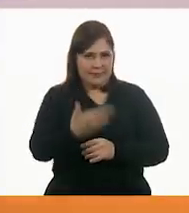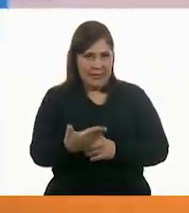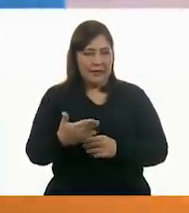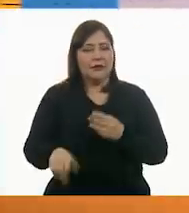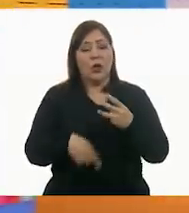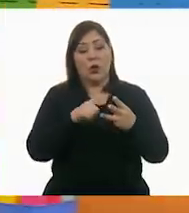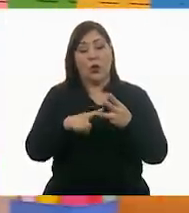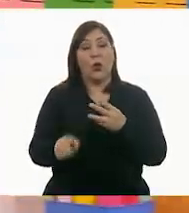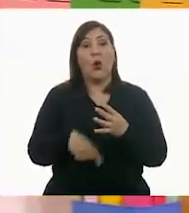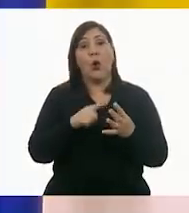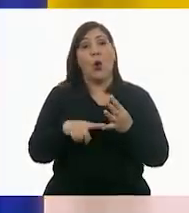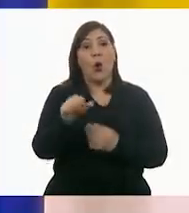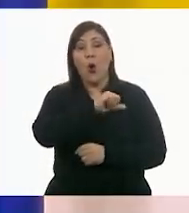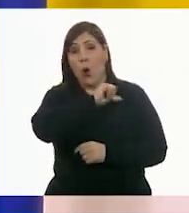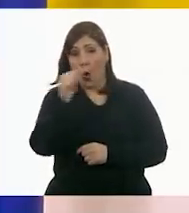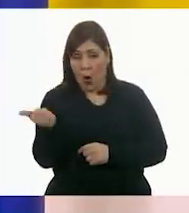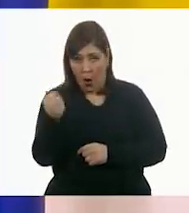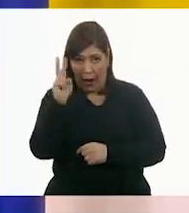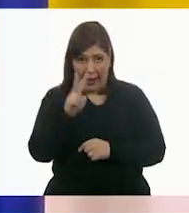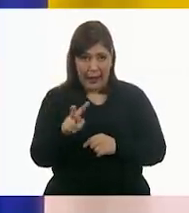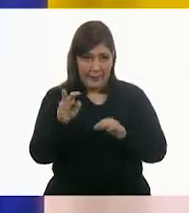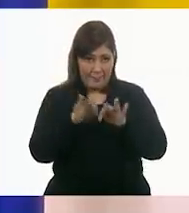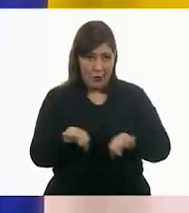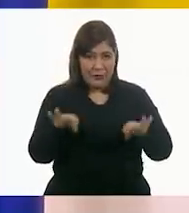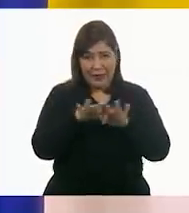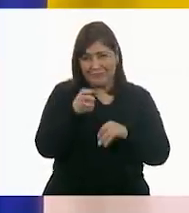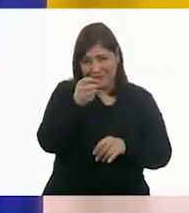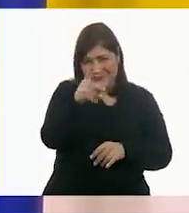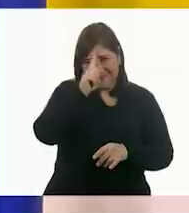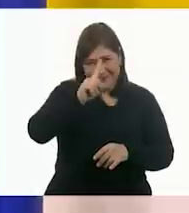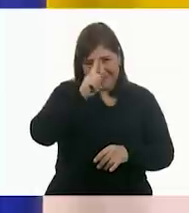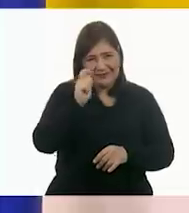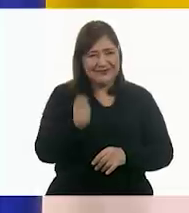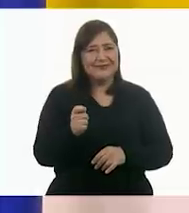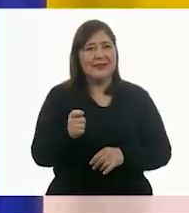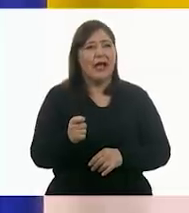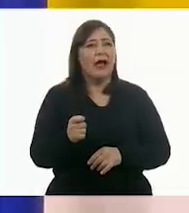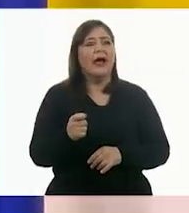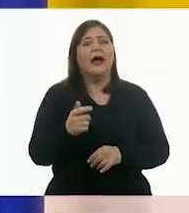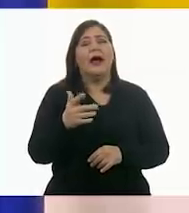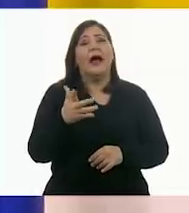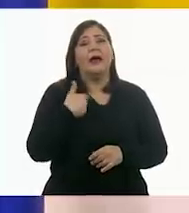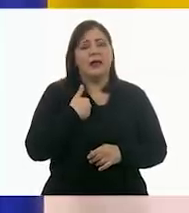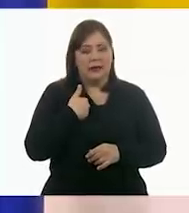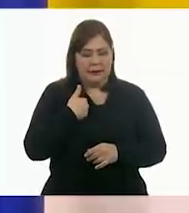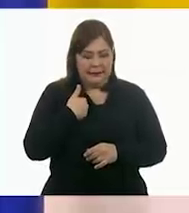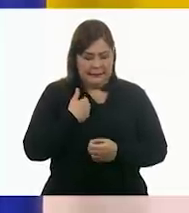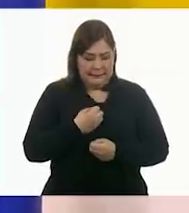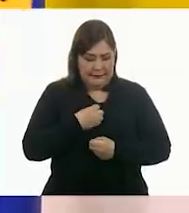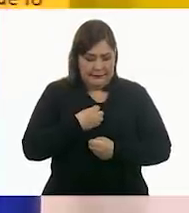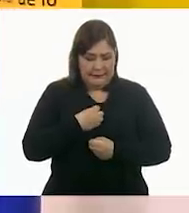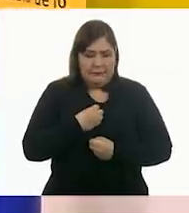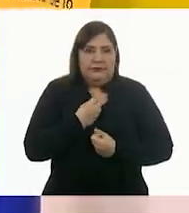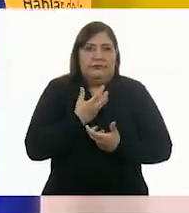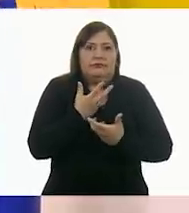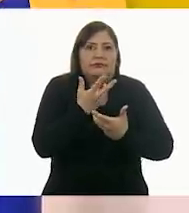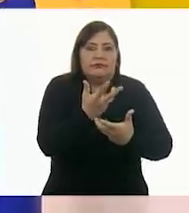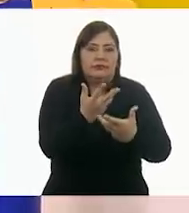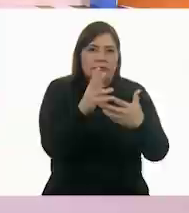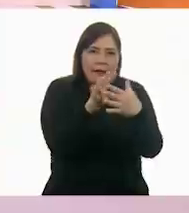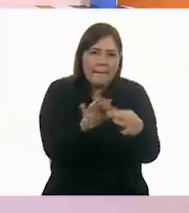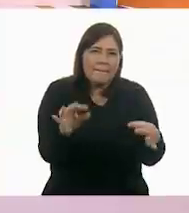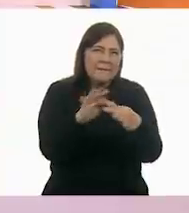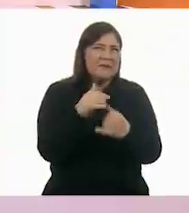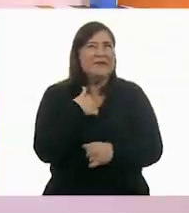Otra de nuestras fórmulas mágicas es hablar de lo que sentimos. ¿Te acuerdas?